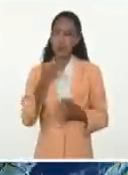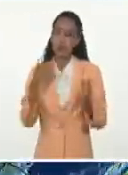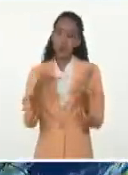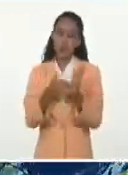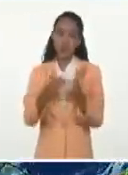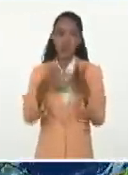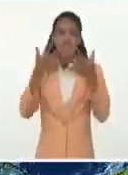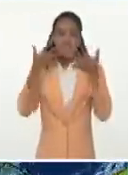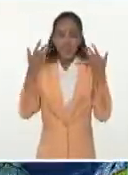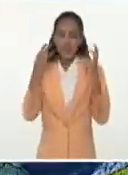cuiden y hasta mañana